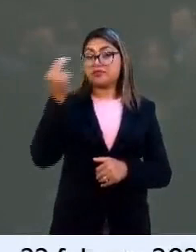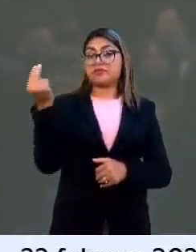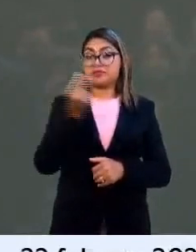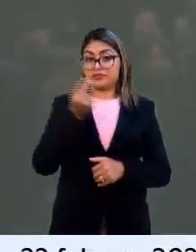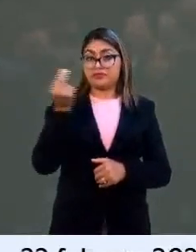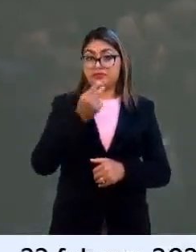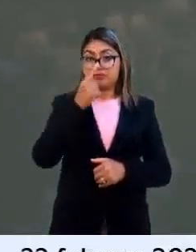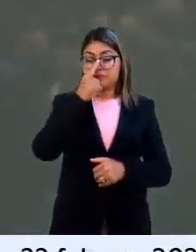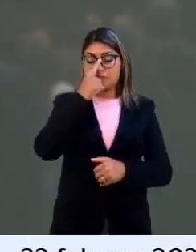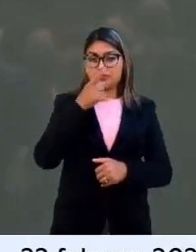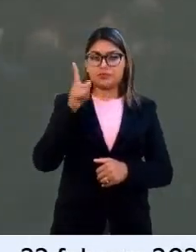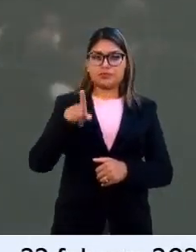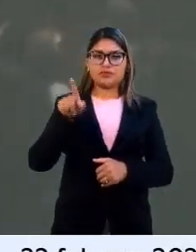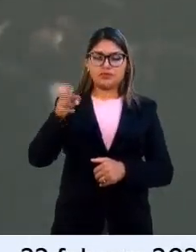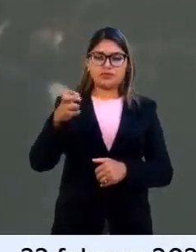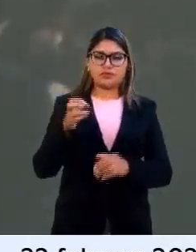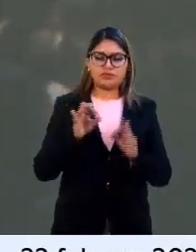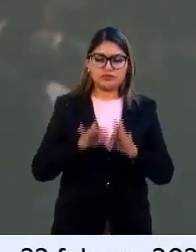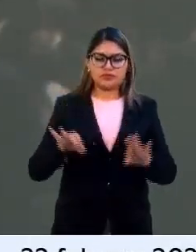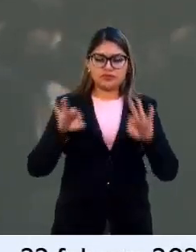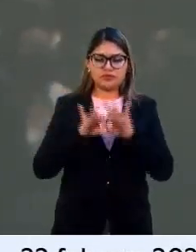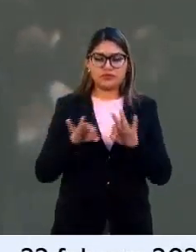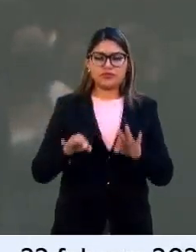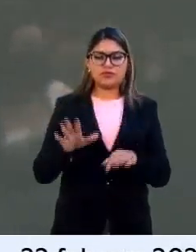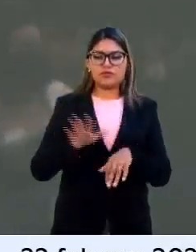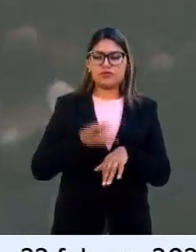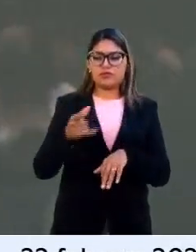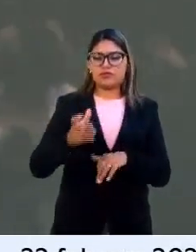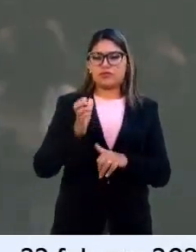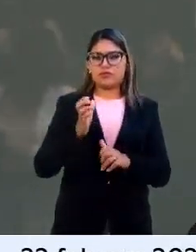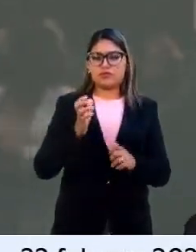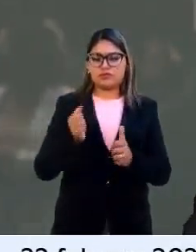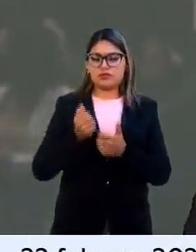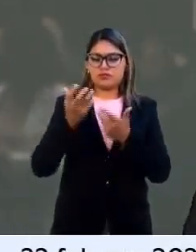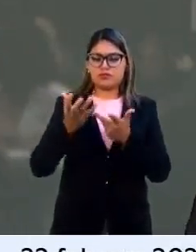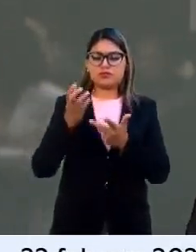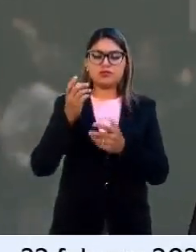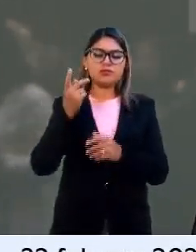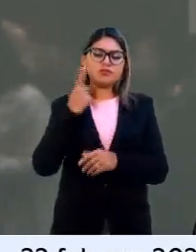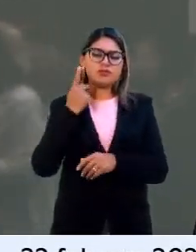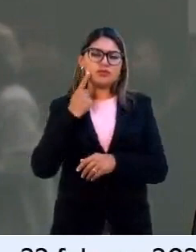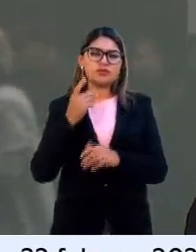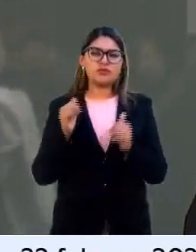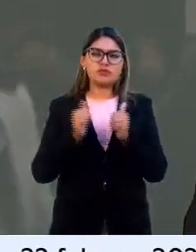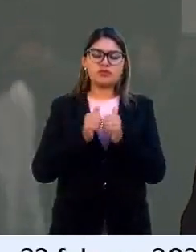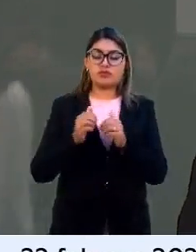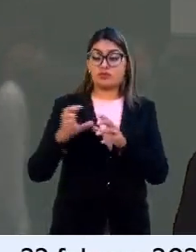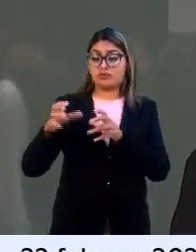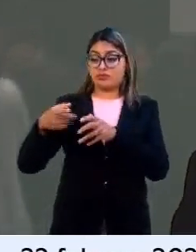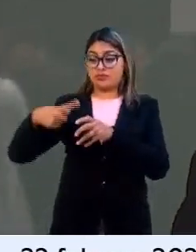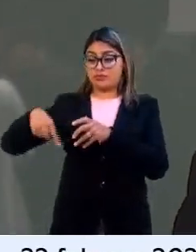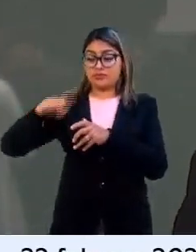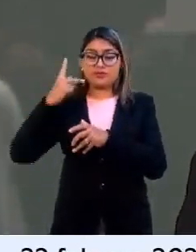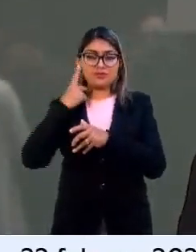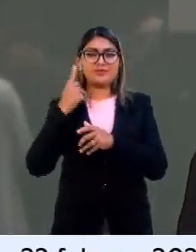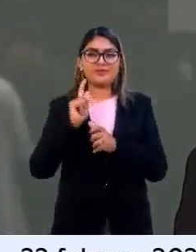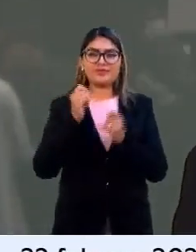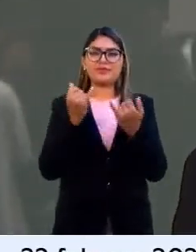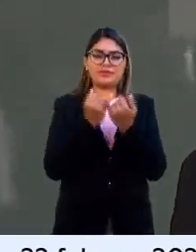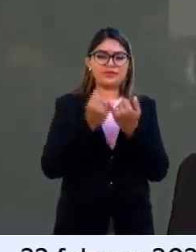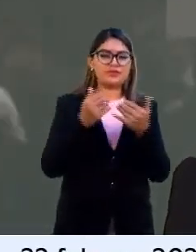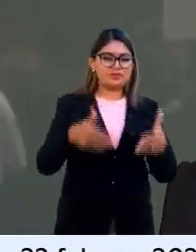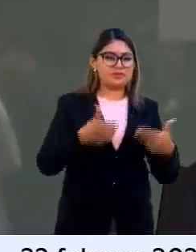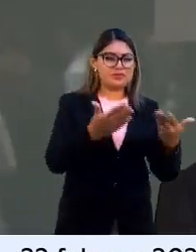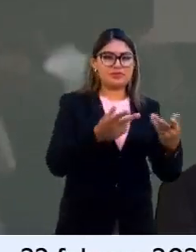es un gremio muy importante que se comunica políticamente tanto con la propia clase política como con la ciudadanía.